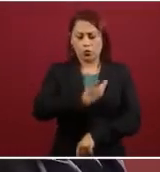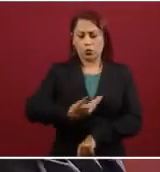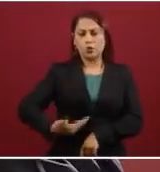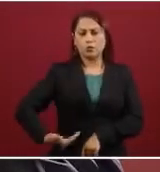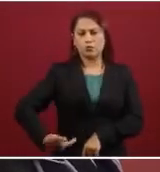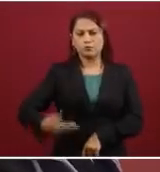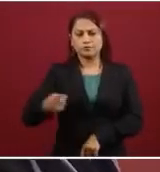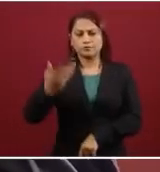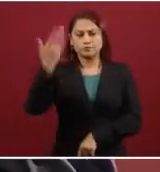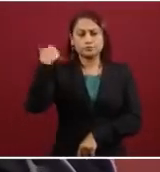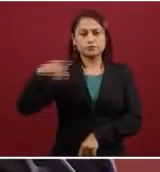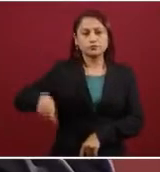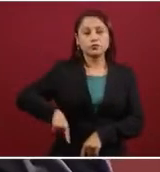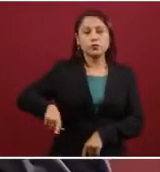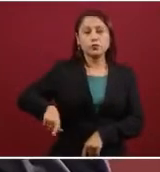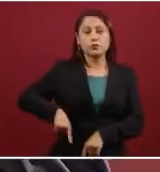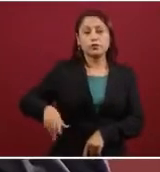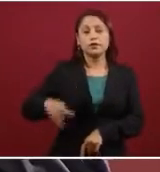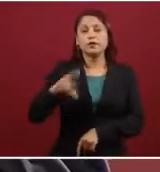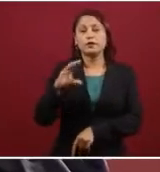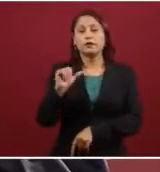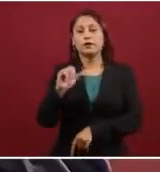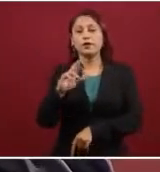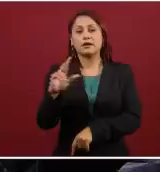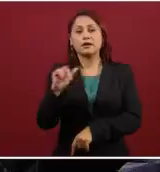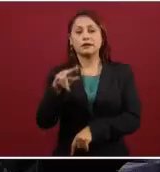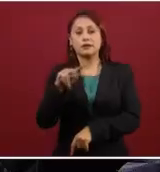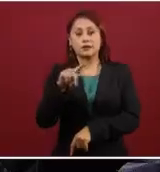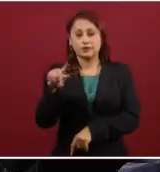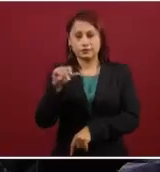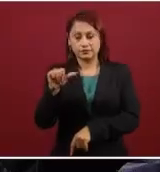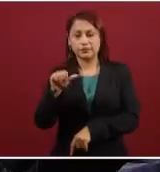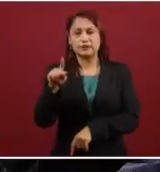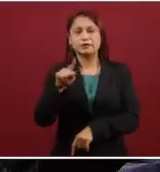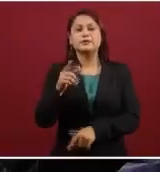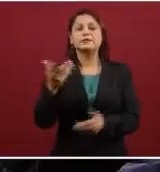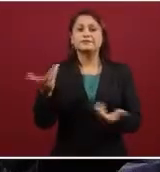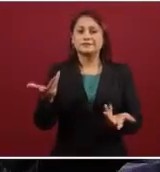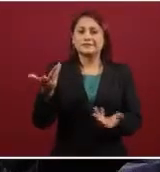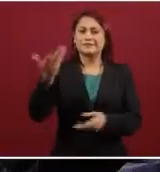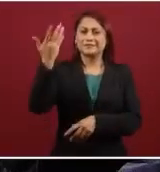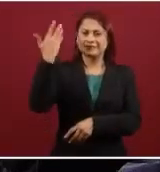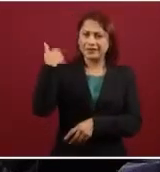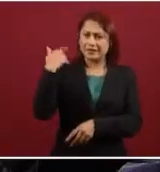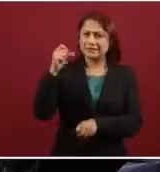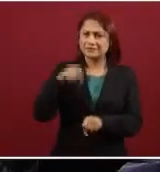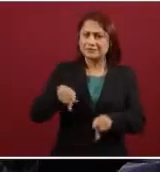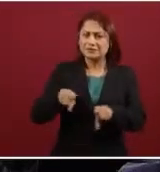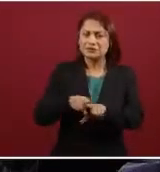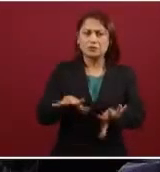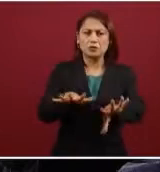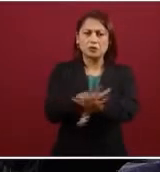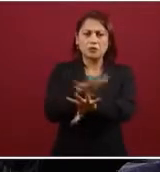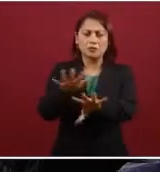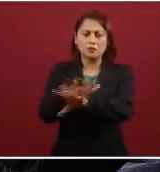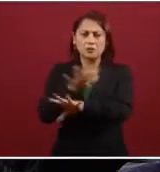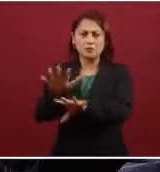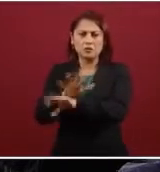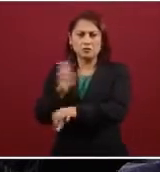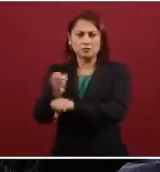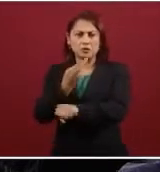¿Cuántos secretarios de Hacienda? Cada vez que hay un movimiento de transformación se dan